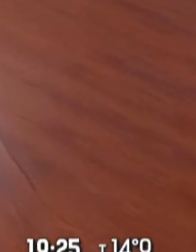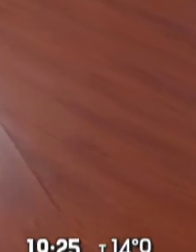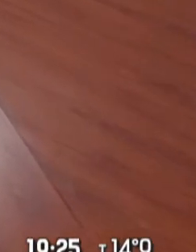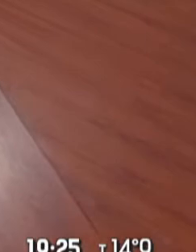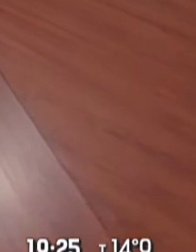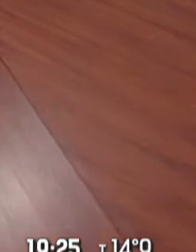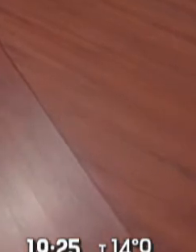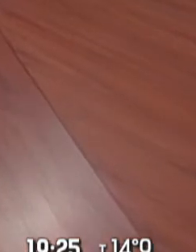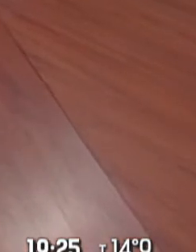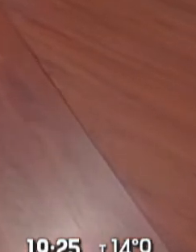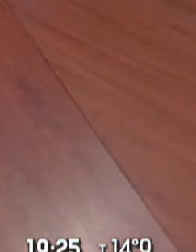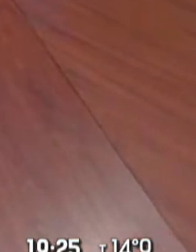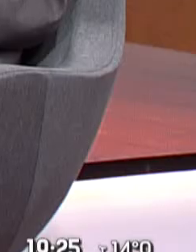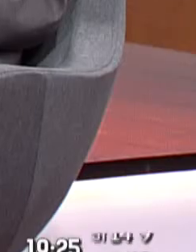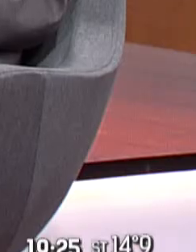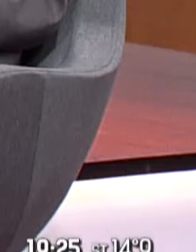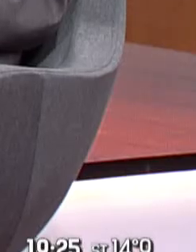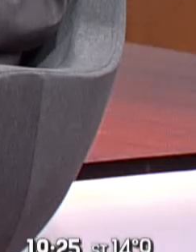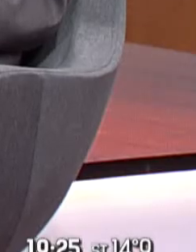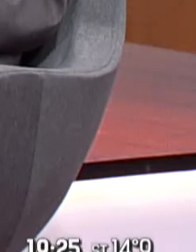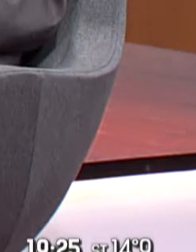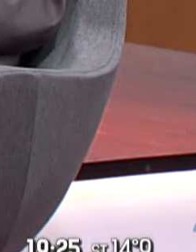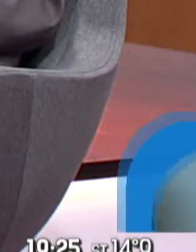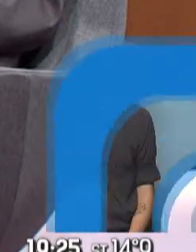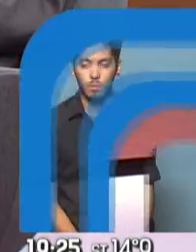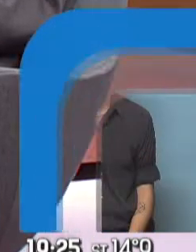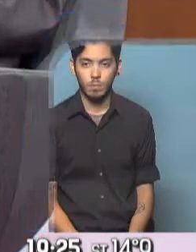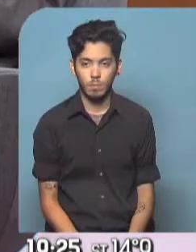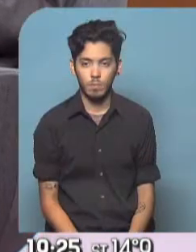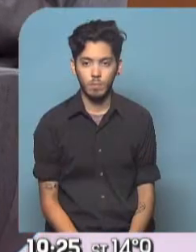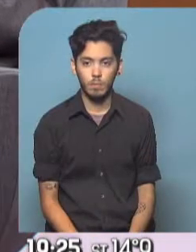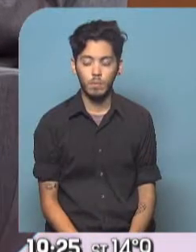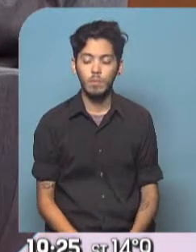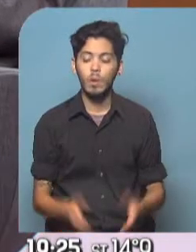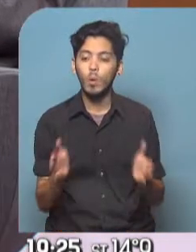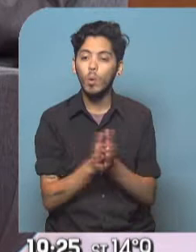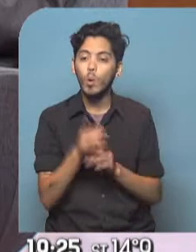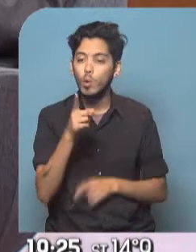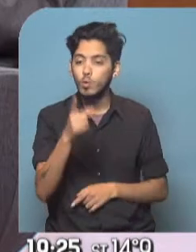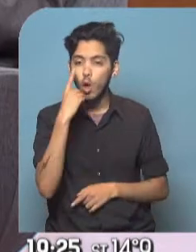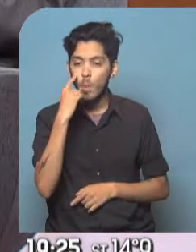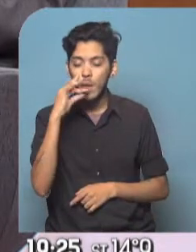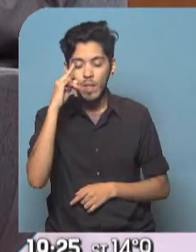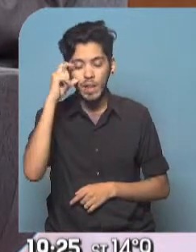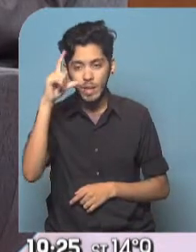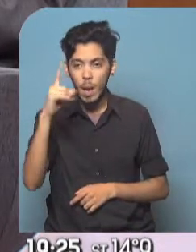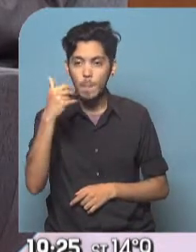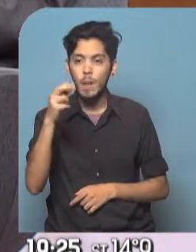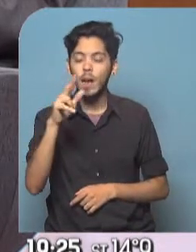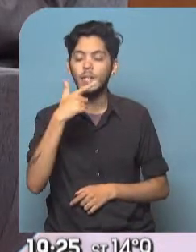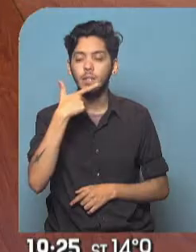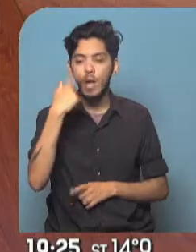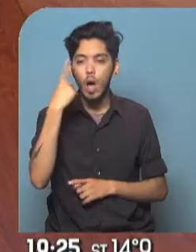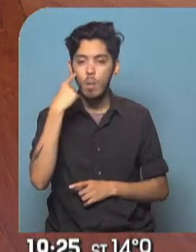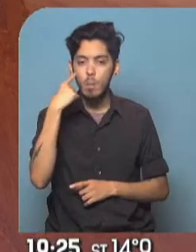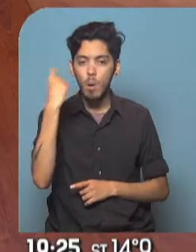Continuamos en el noticiero central de la televisión pública argentina para todo el país y lo hacemos ahora con la presencia de Daniel Marx, un reconocido